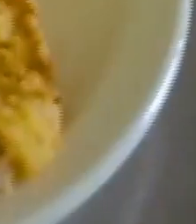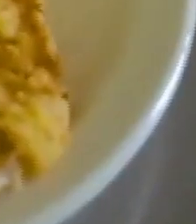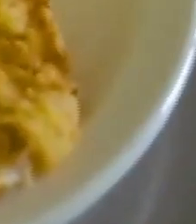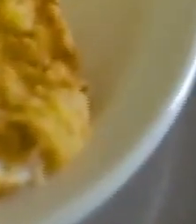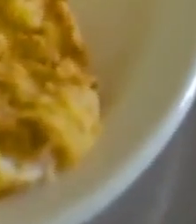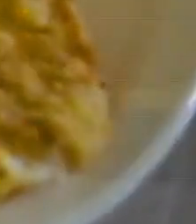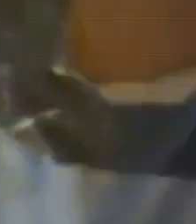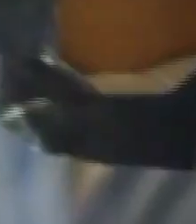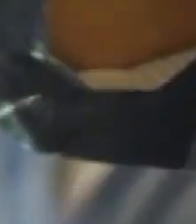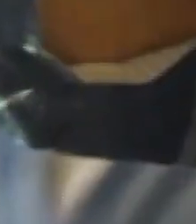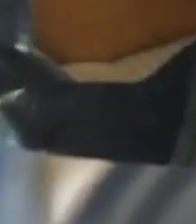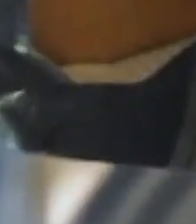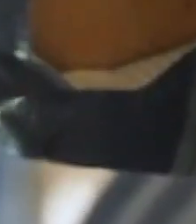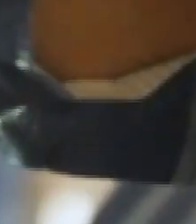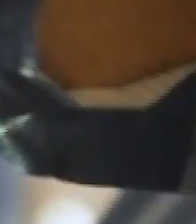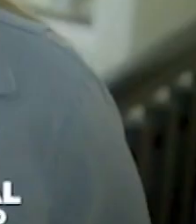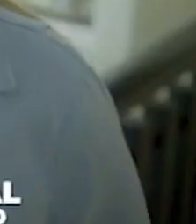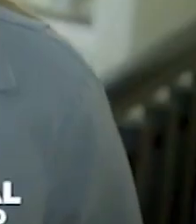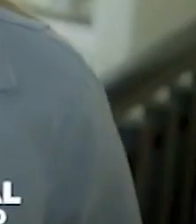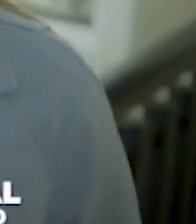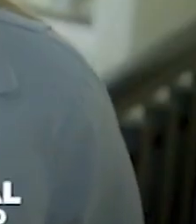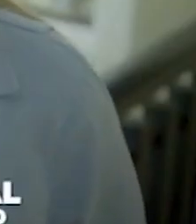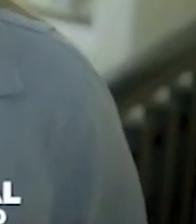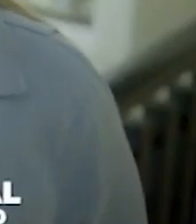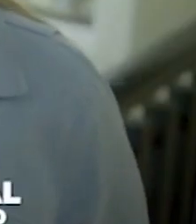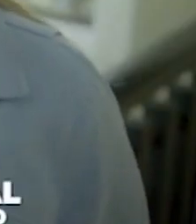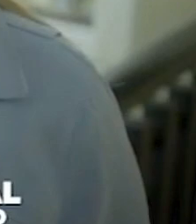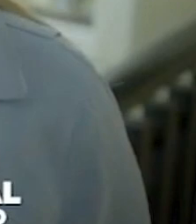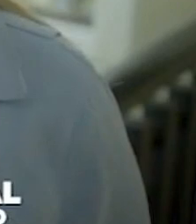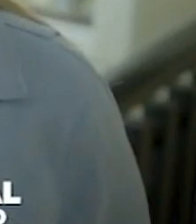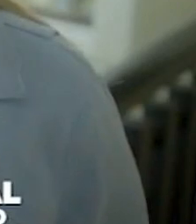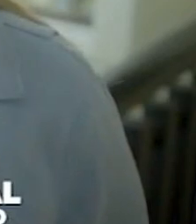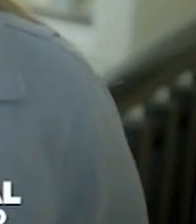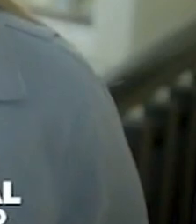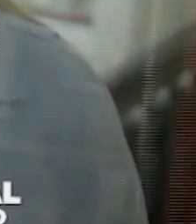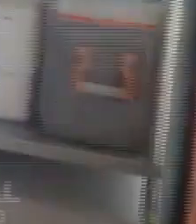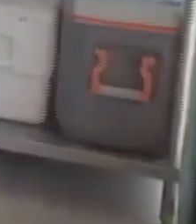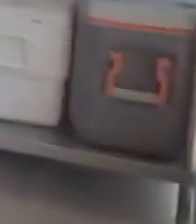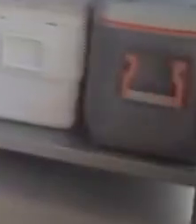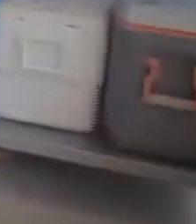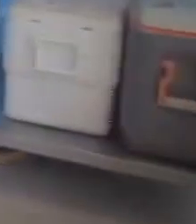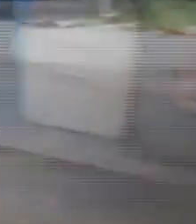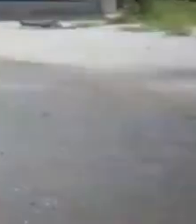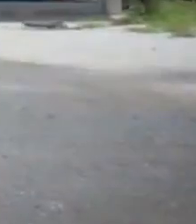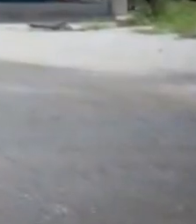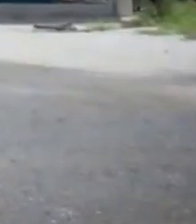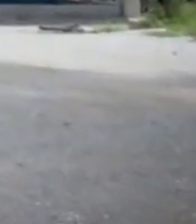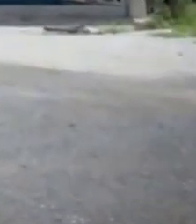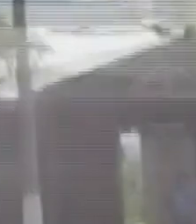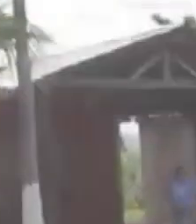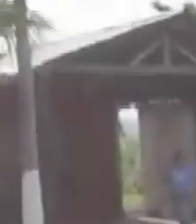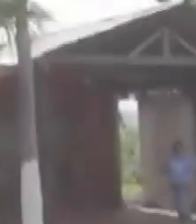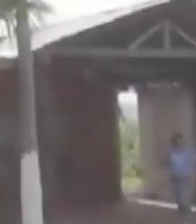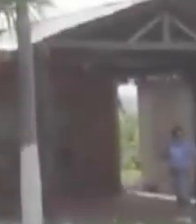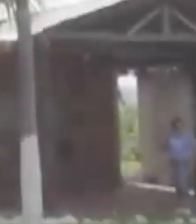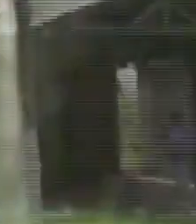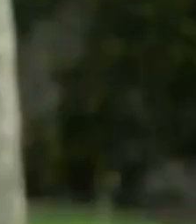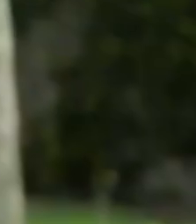ha ayudado con el apoyo técnico. Transformando Comunidades impulsa toda aquella idea de negocio productiva que sea sostenible en el